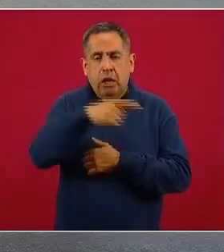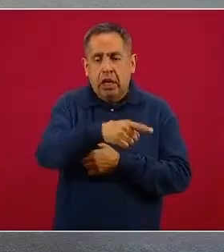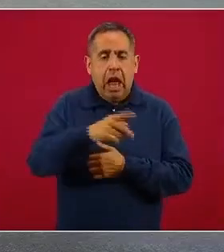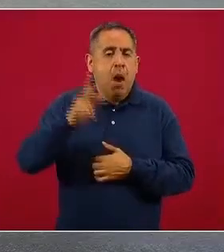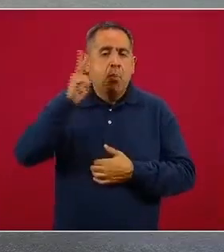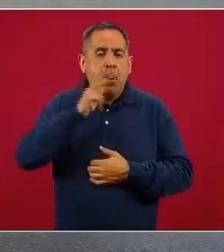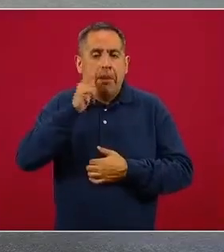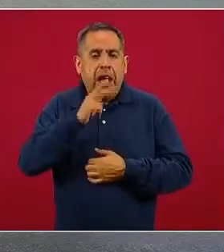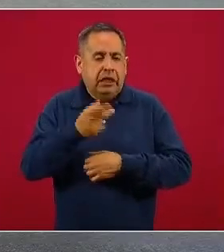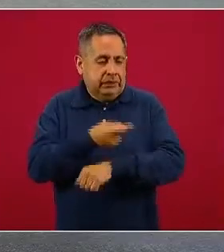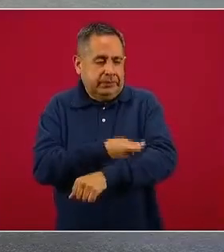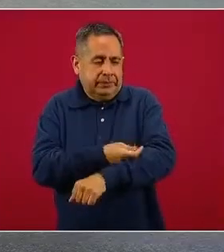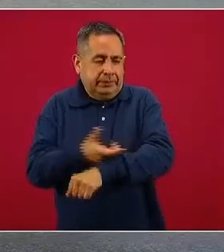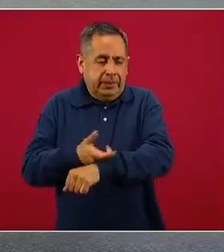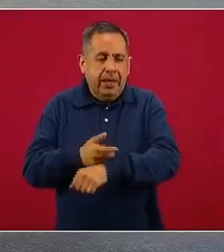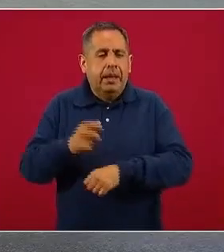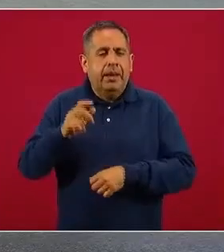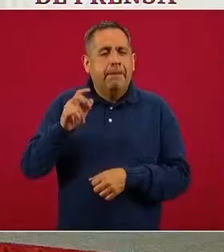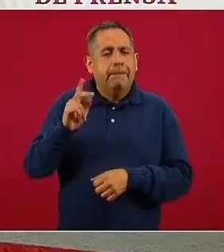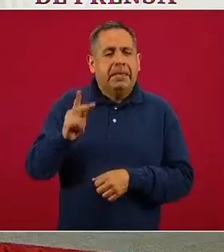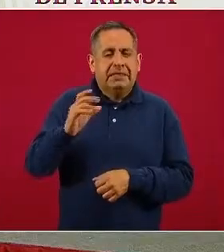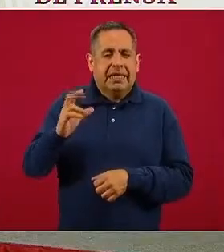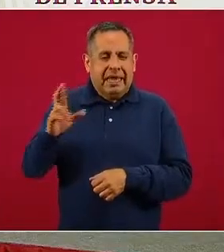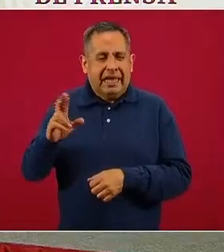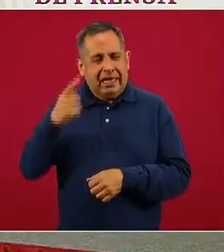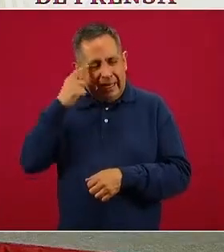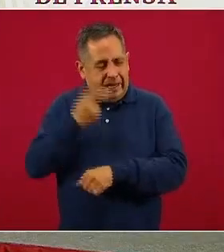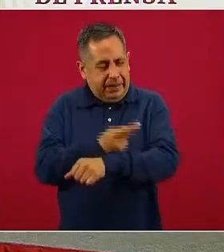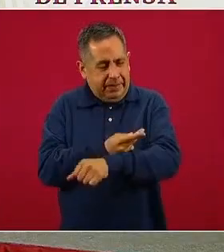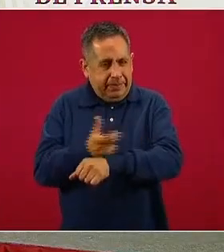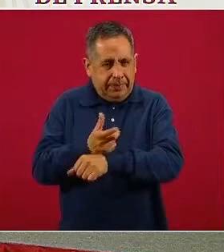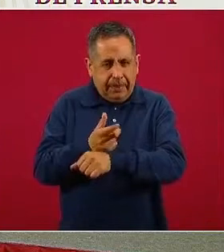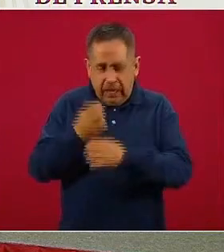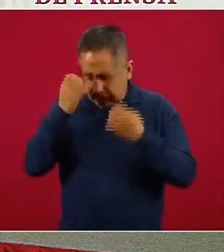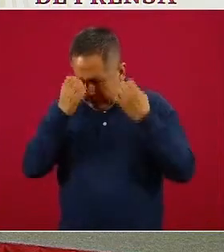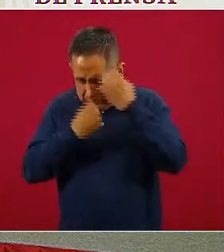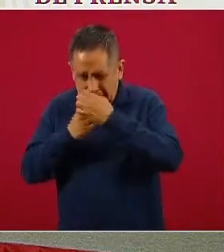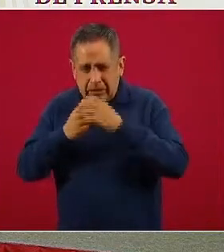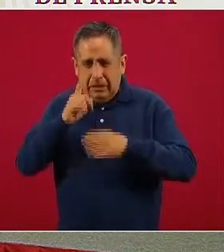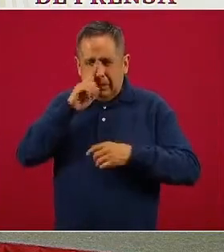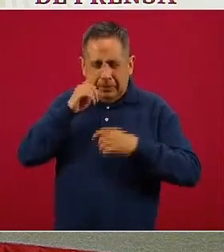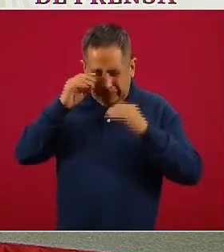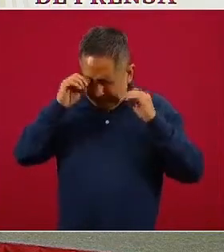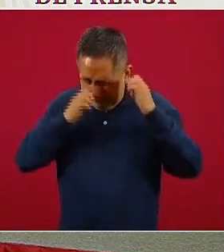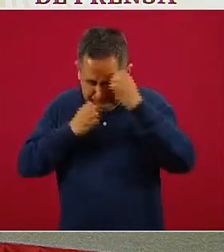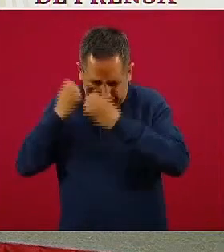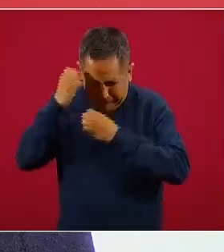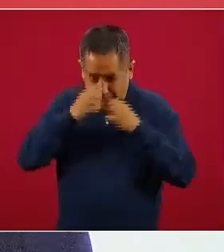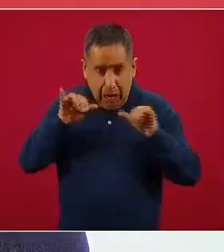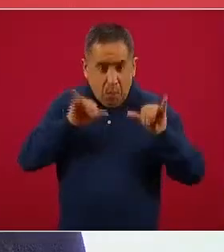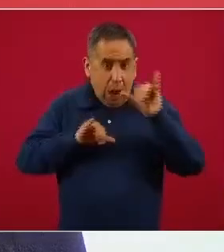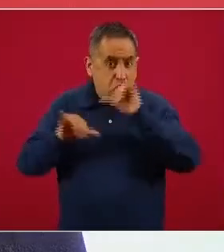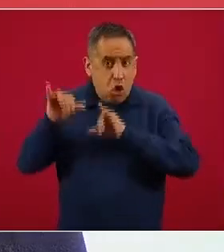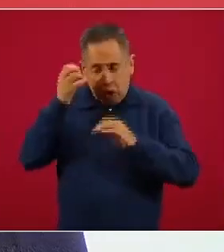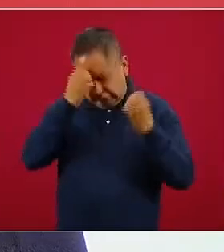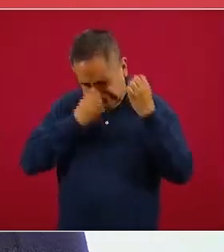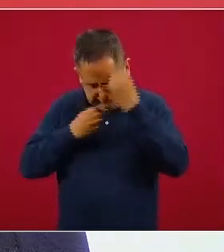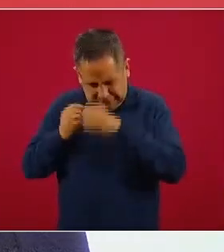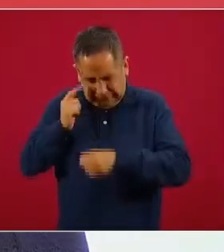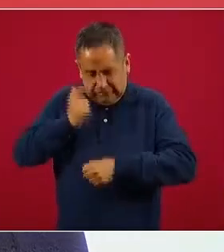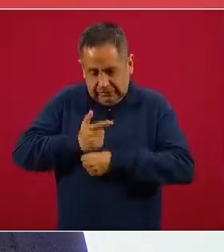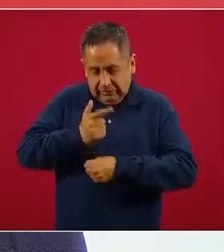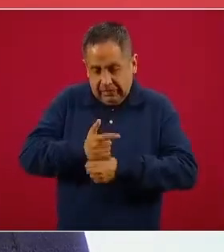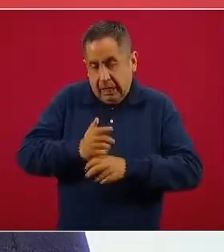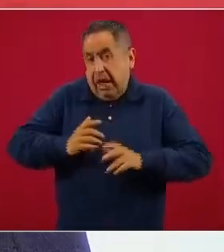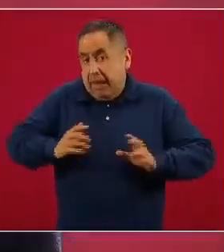de muestras ya por PCR, es decir, por reacción en cadena polimerasa, que es la prueba confirmatoria. Aquí también hay que tener